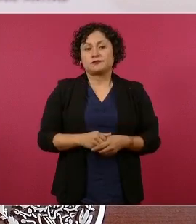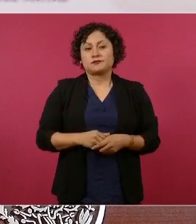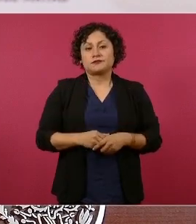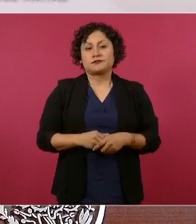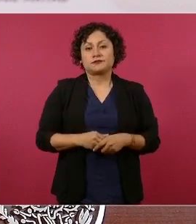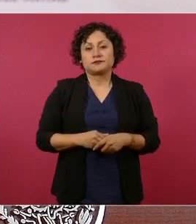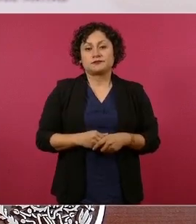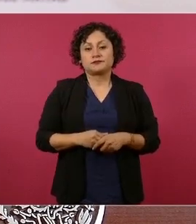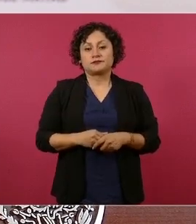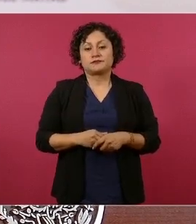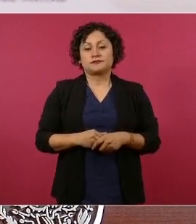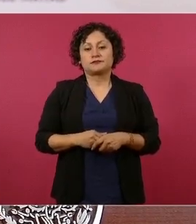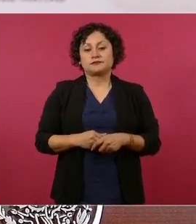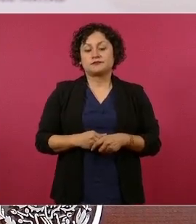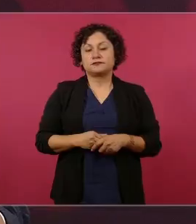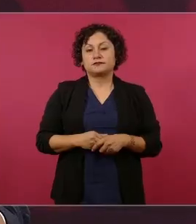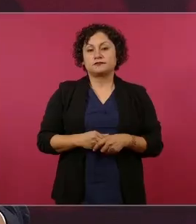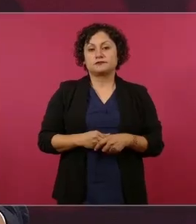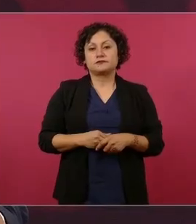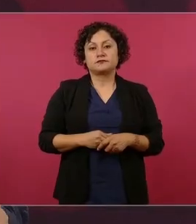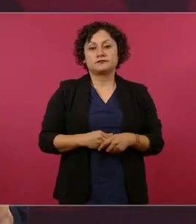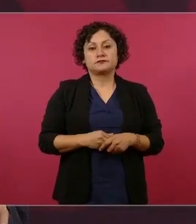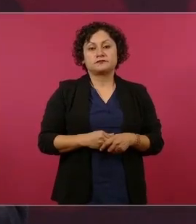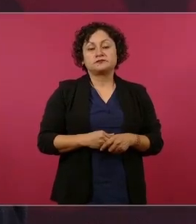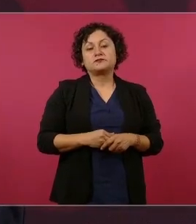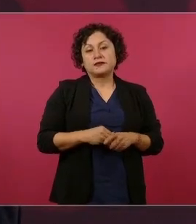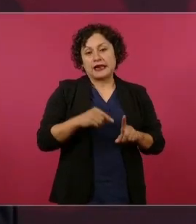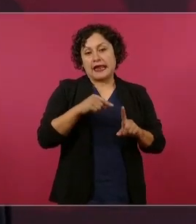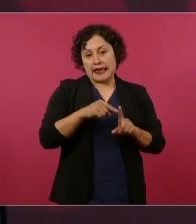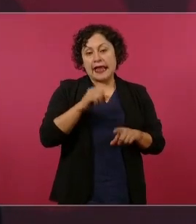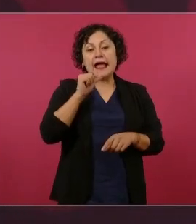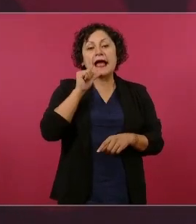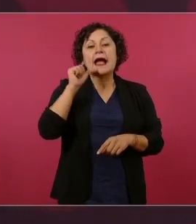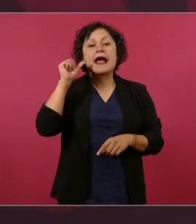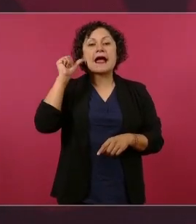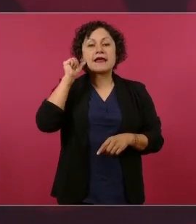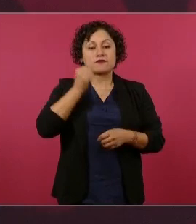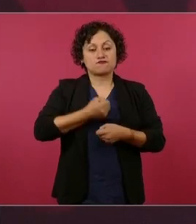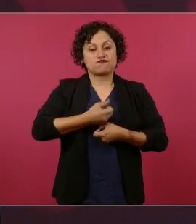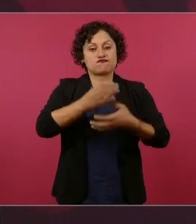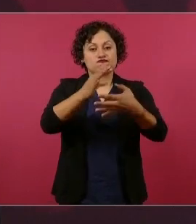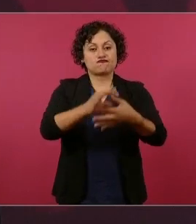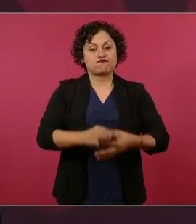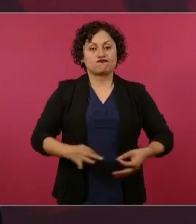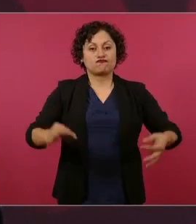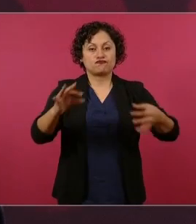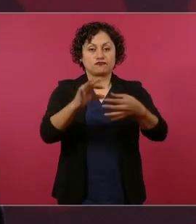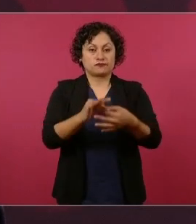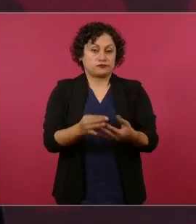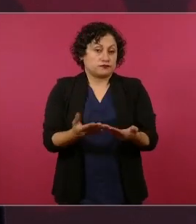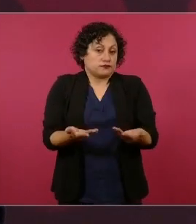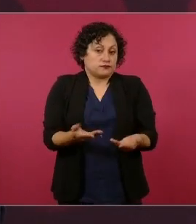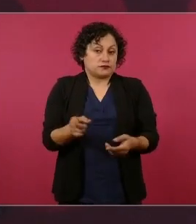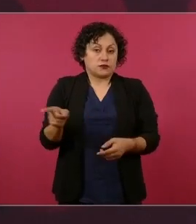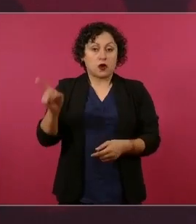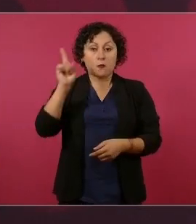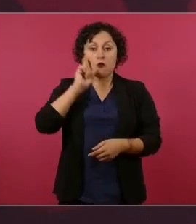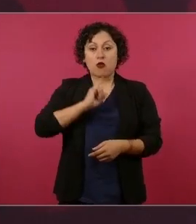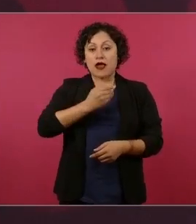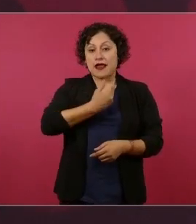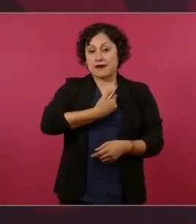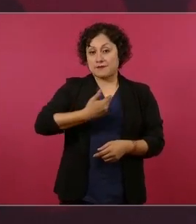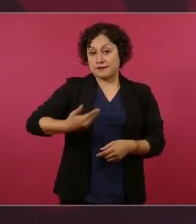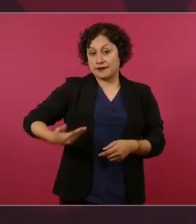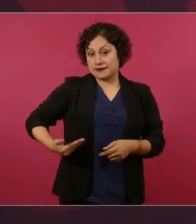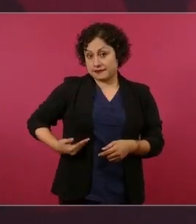va, como él mismo lo expresó ayer, por instrucciones de la presidenta, a hacerse